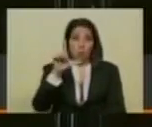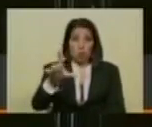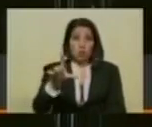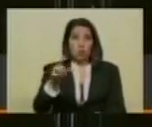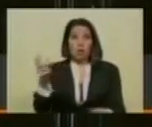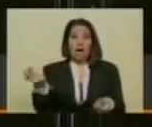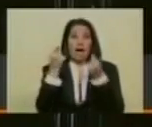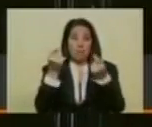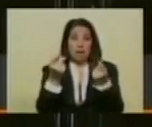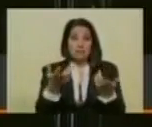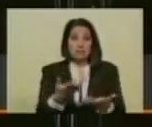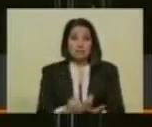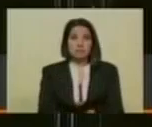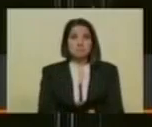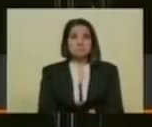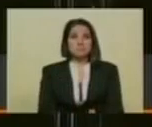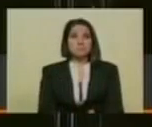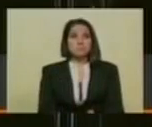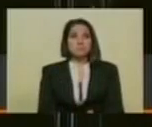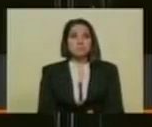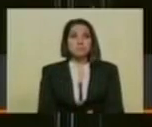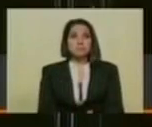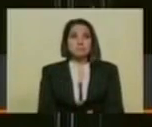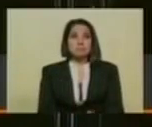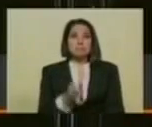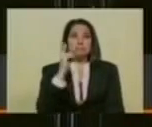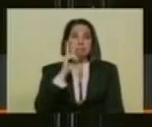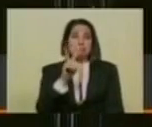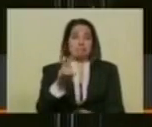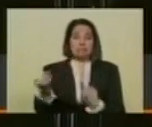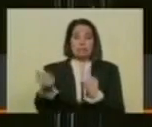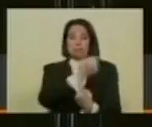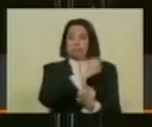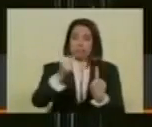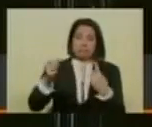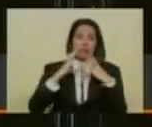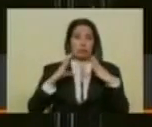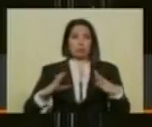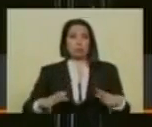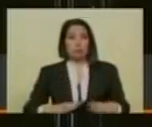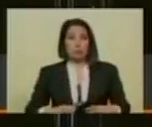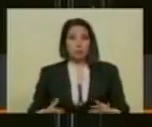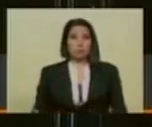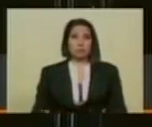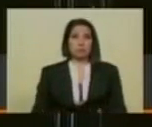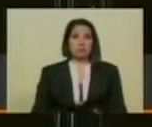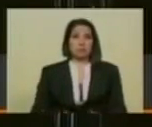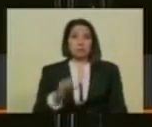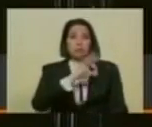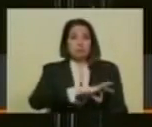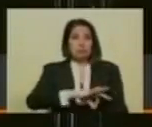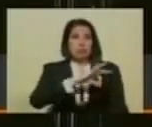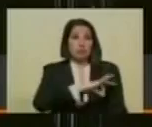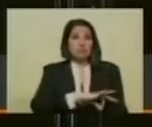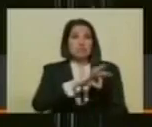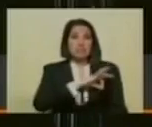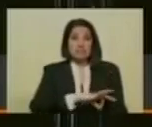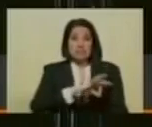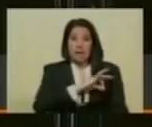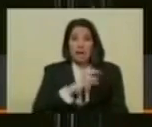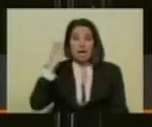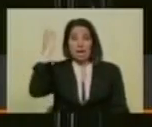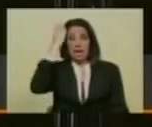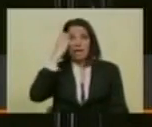Jamás se había martirizado tanto el cuerpo social,